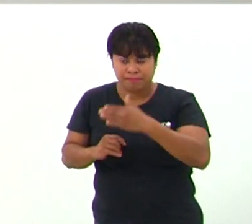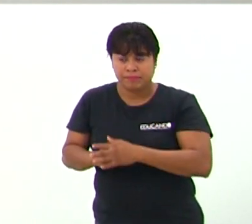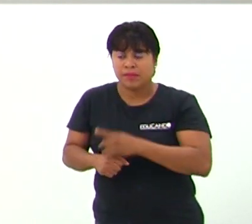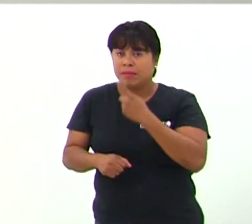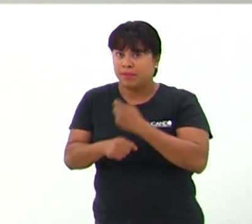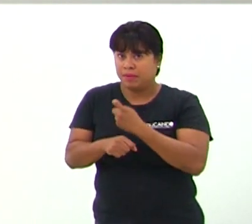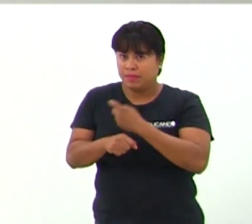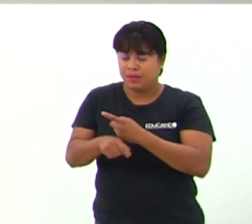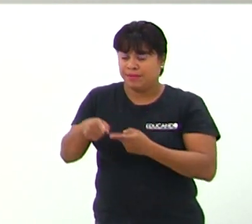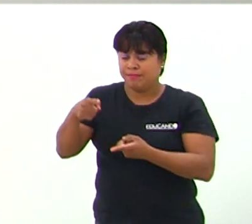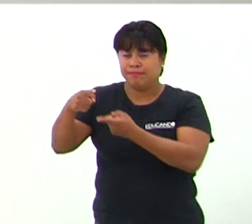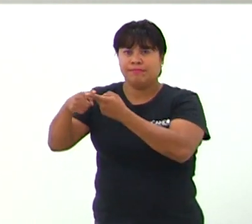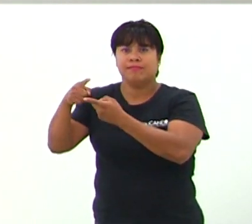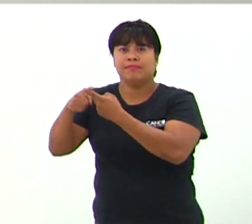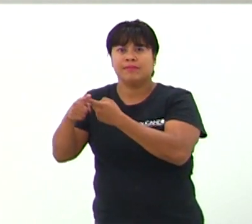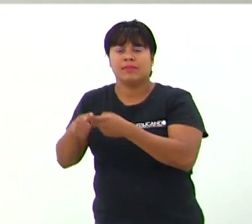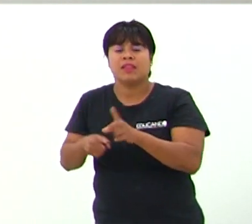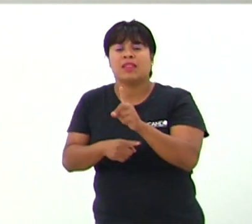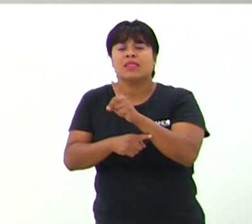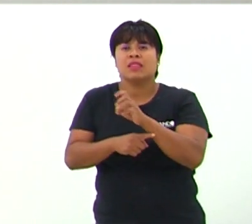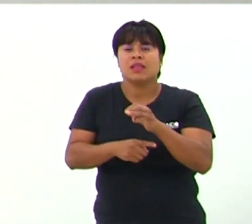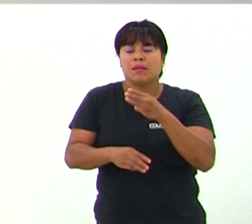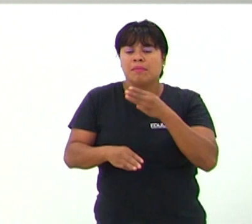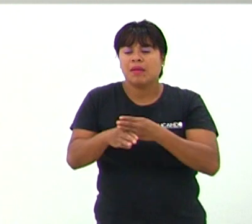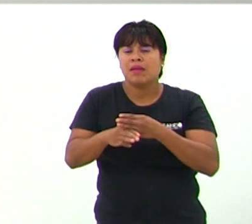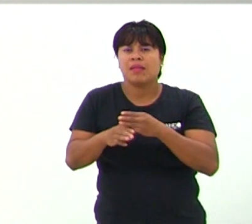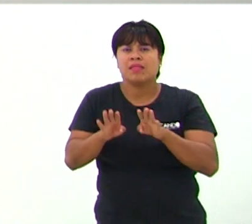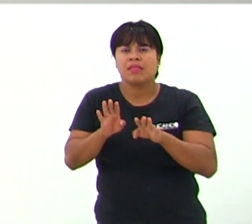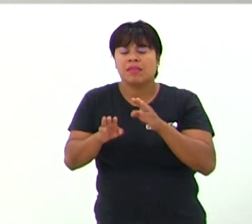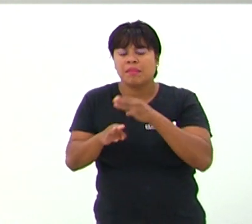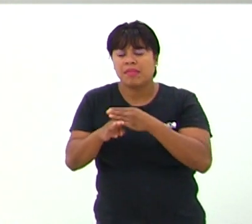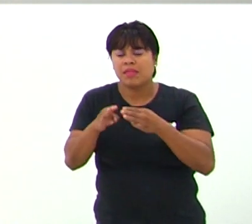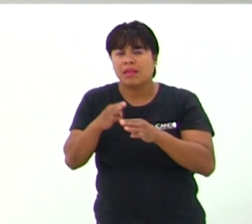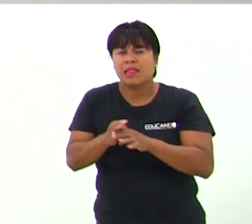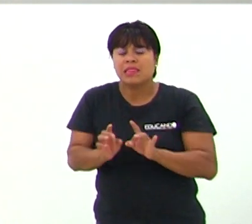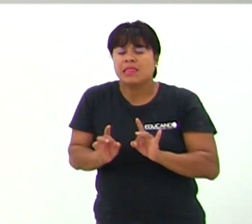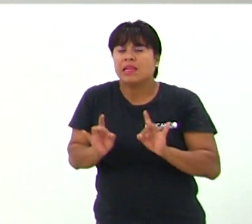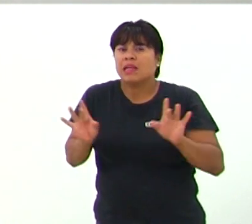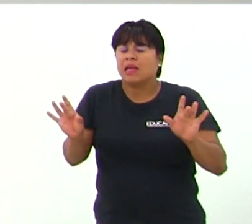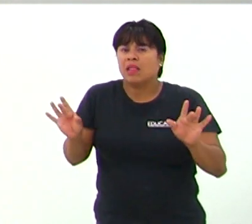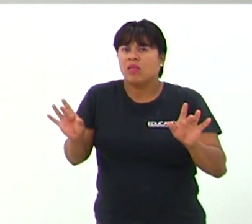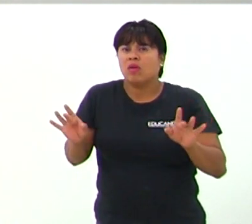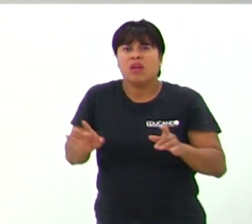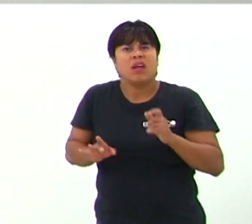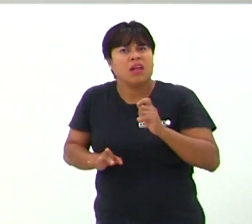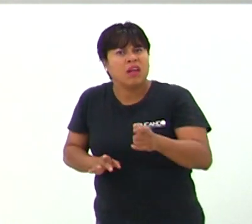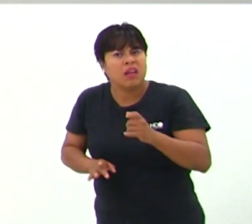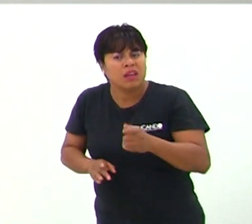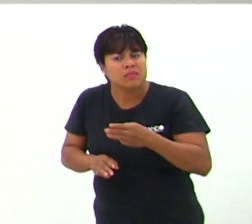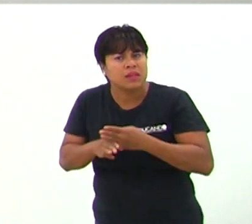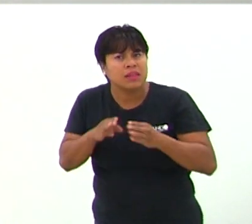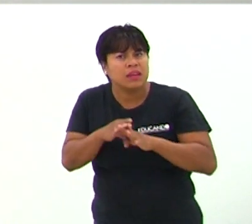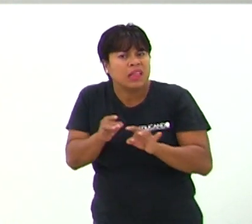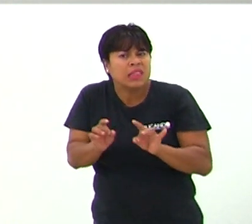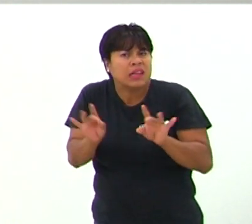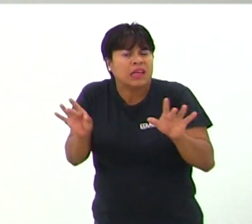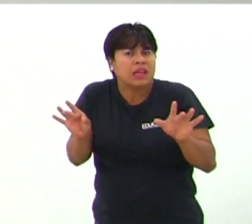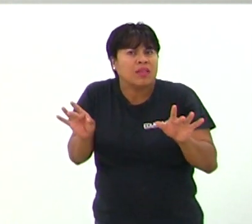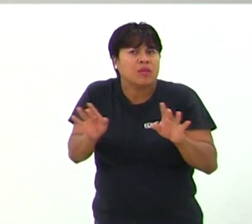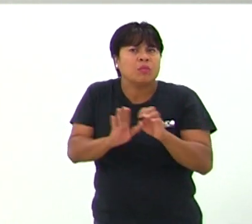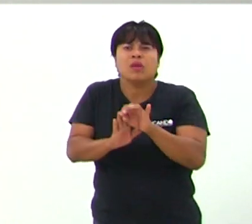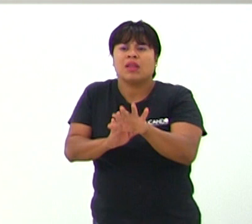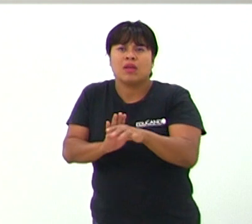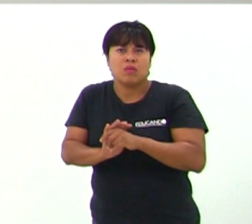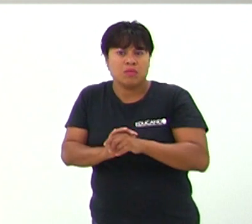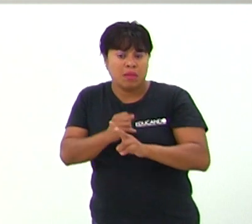primero. De material delicado. ¿Qué será un material delicado? Por